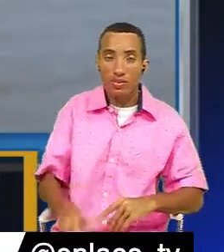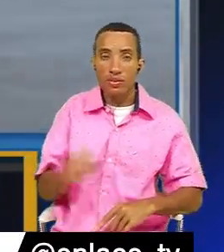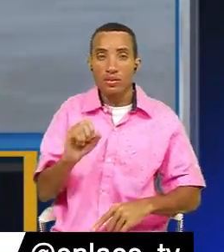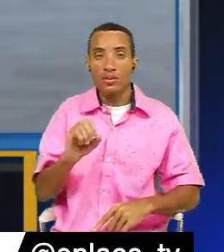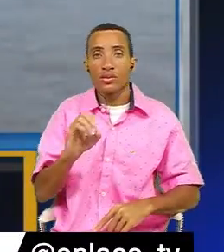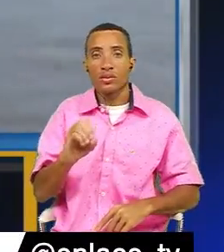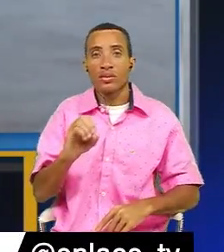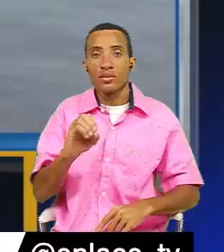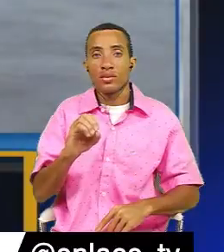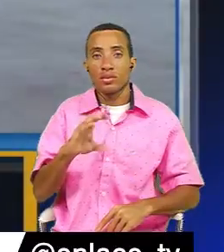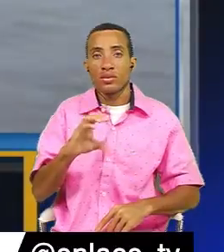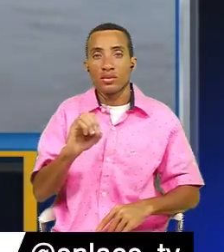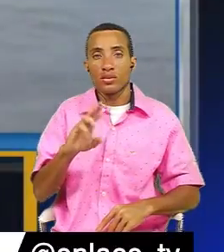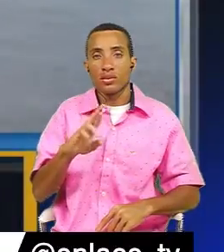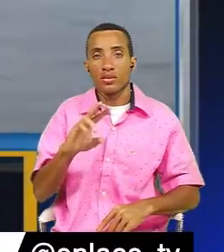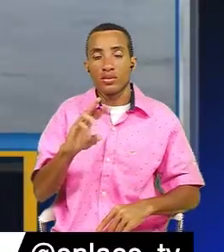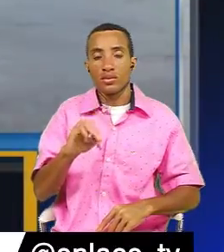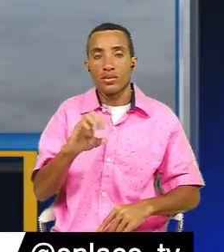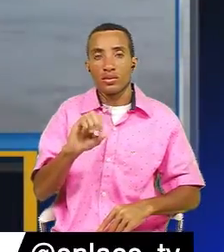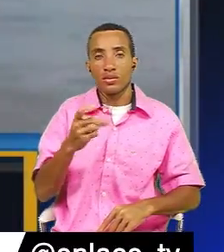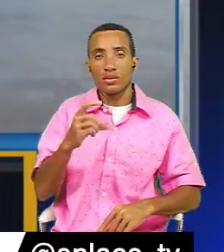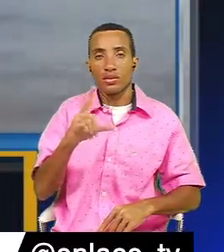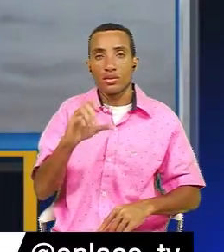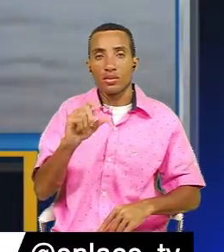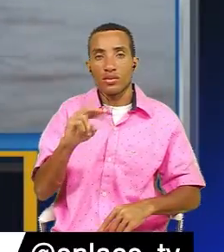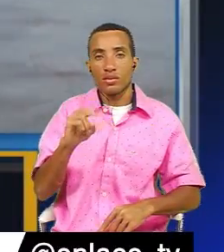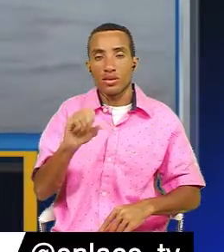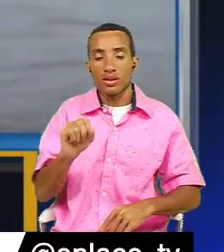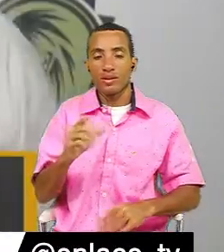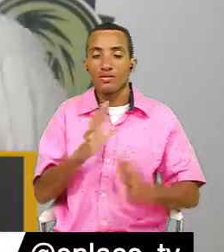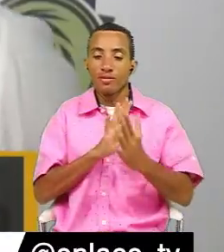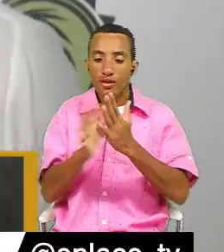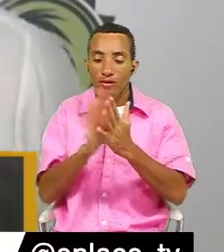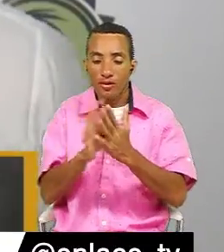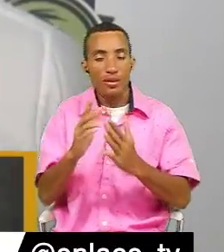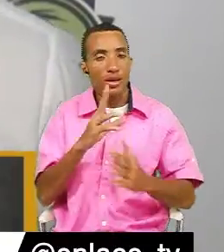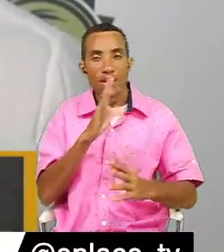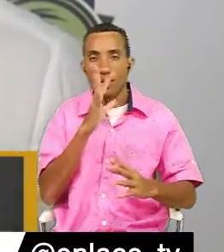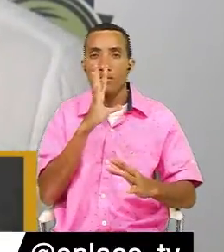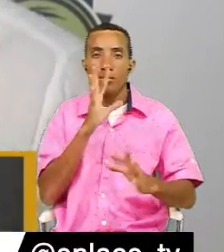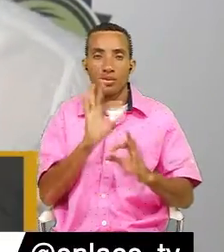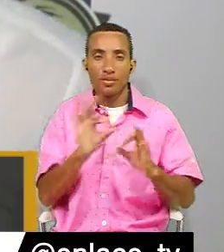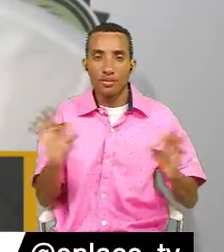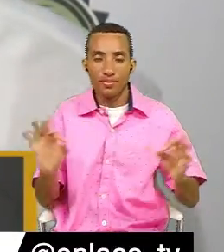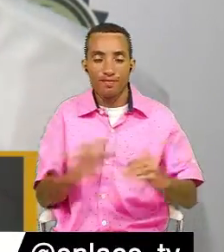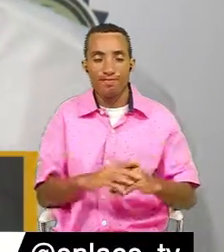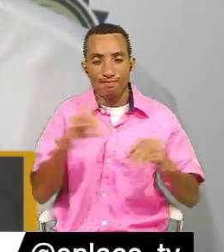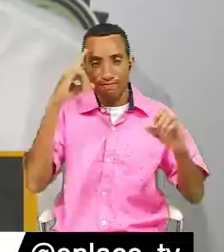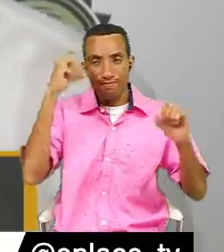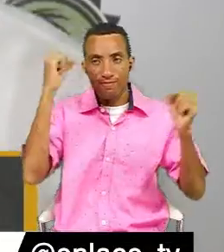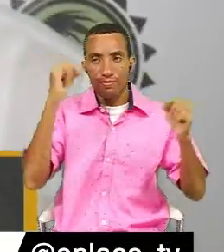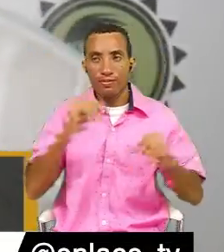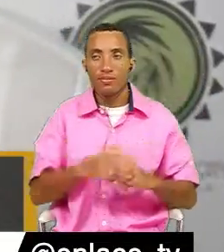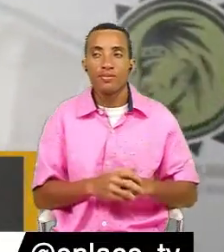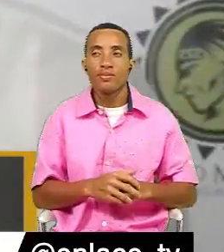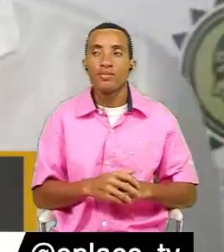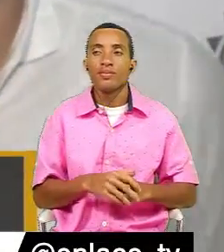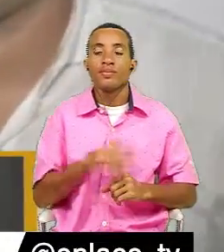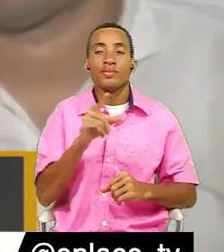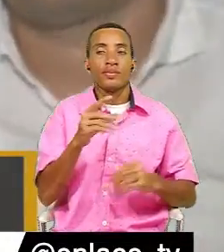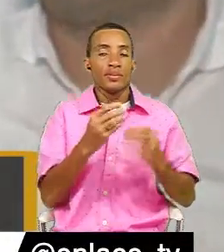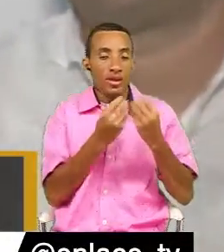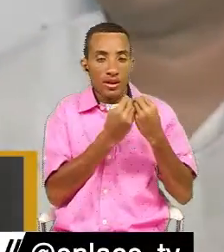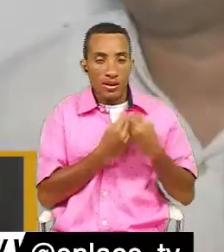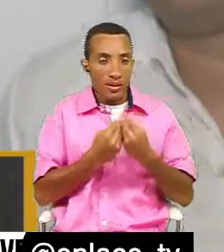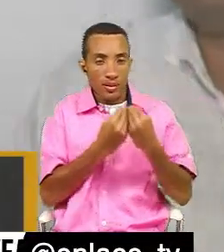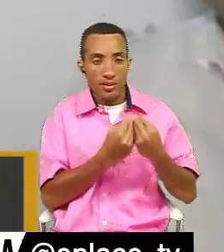un informe de qué ha pasado con este cierre financiero. Entonces, por supuesto que muy preocupado con esta situación. Posición del concejal Henry Correa